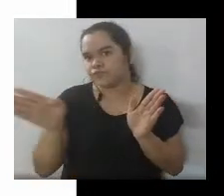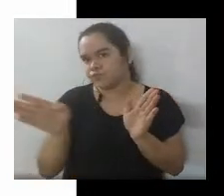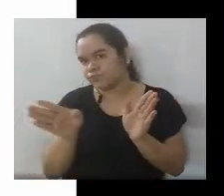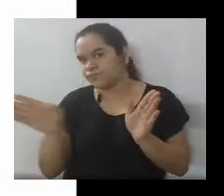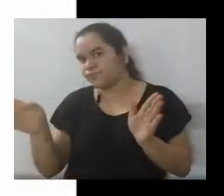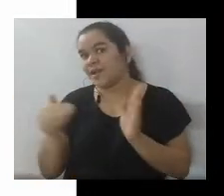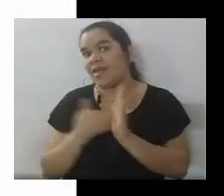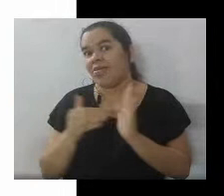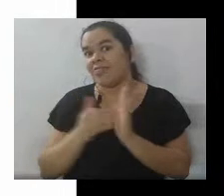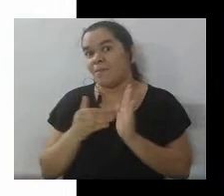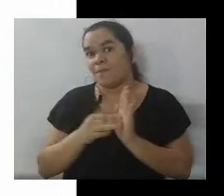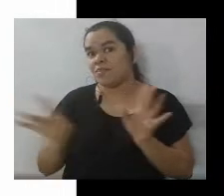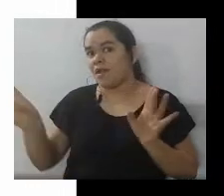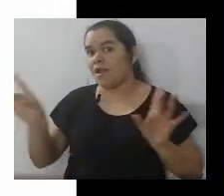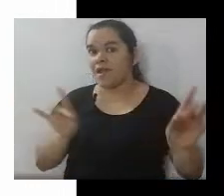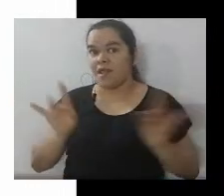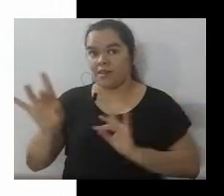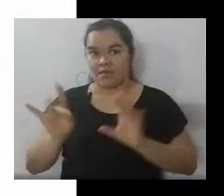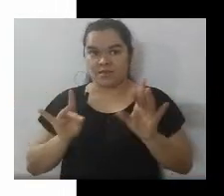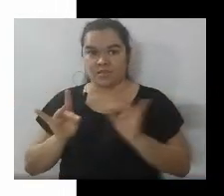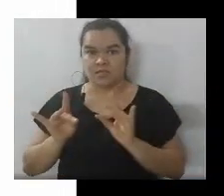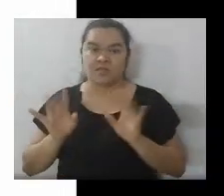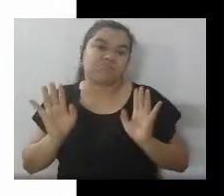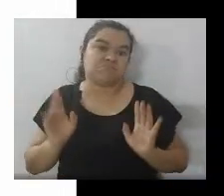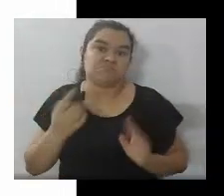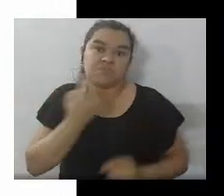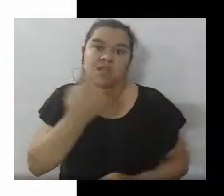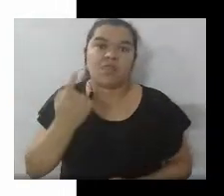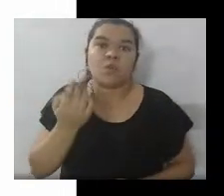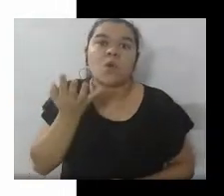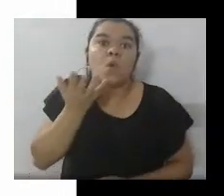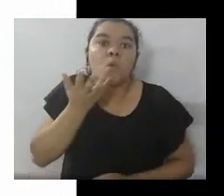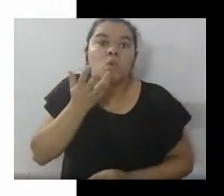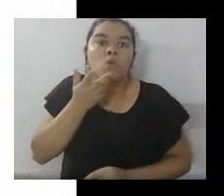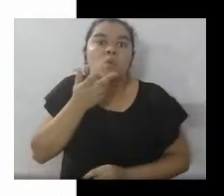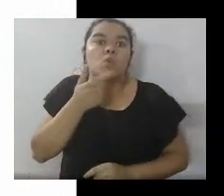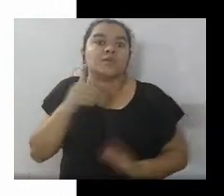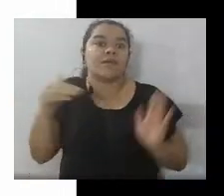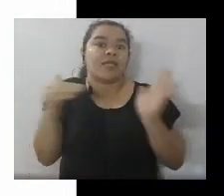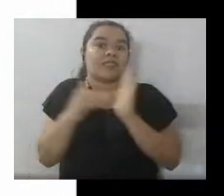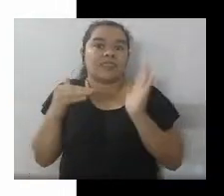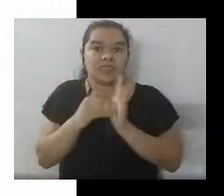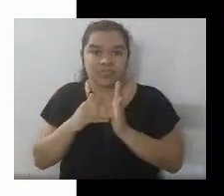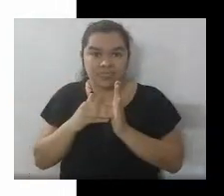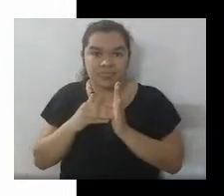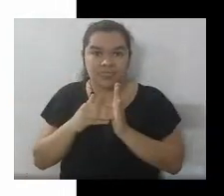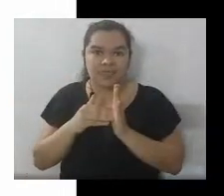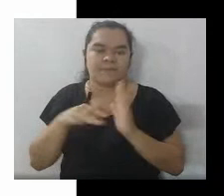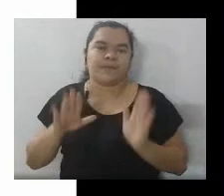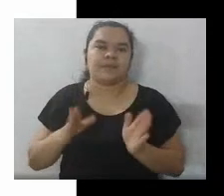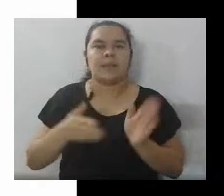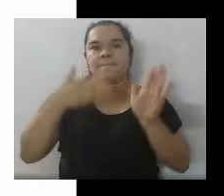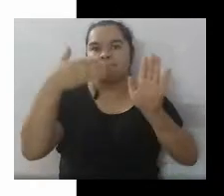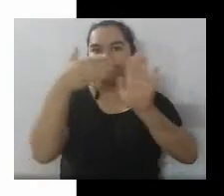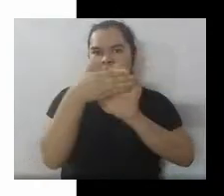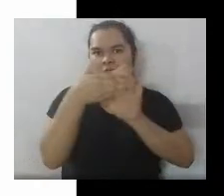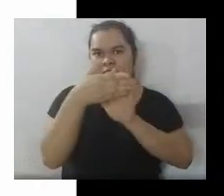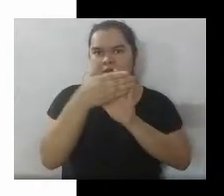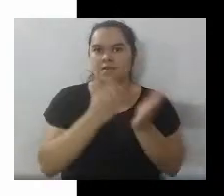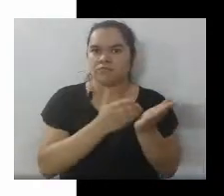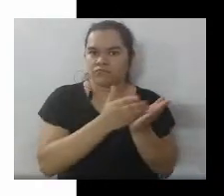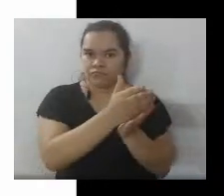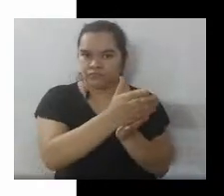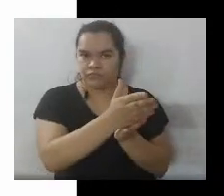esto en función al gusto individual, ¿no?, de cada uno, de materias que tengan que ver con o más